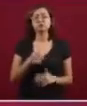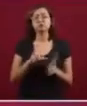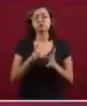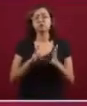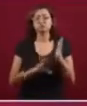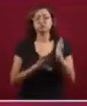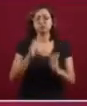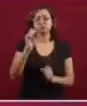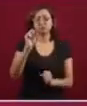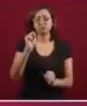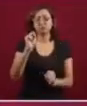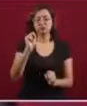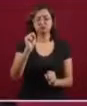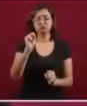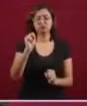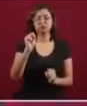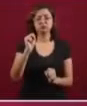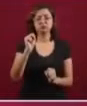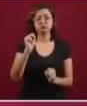prostitución